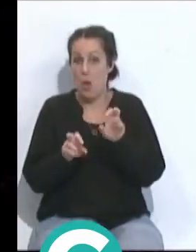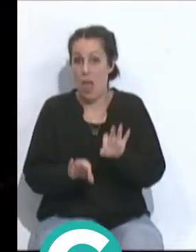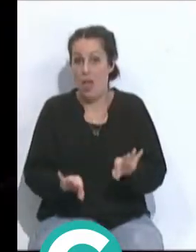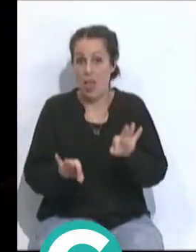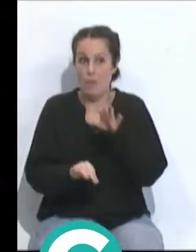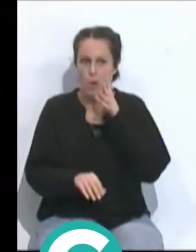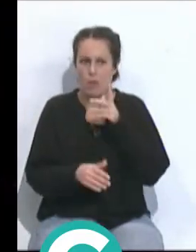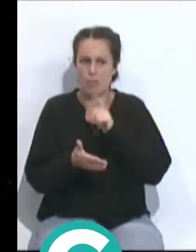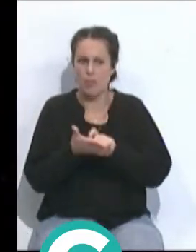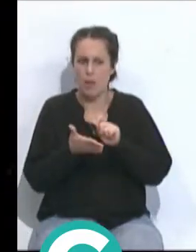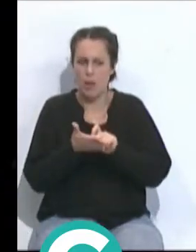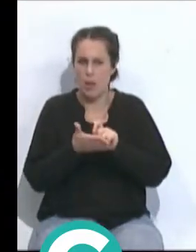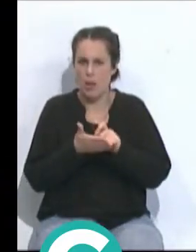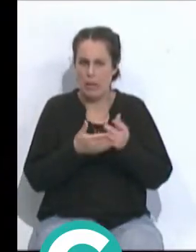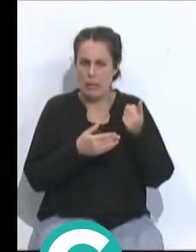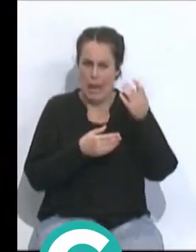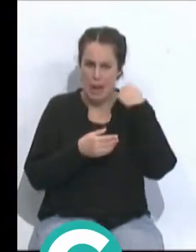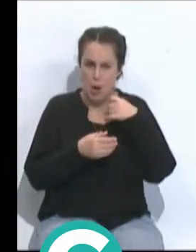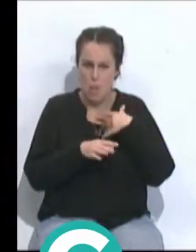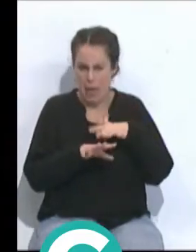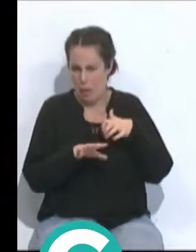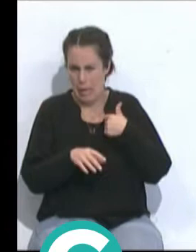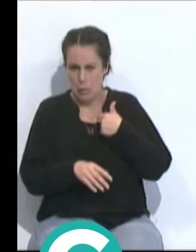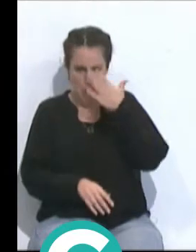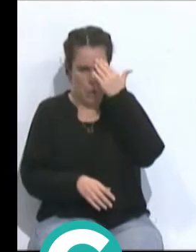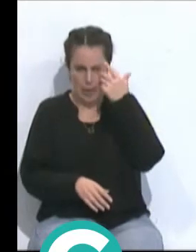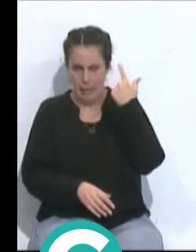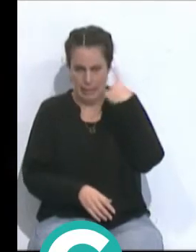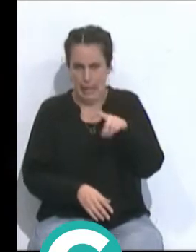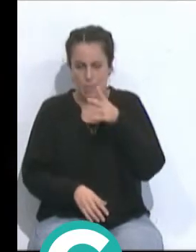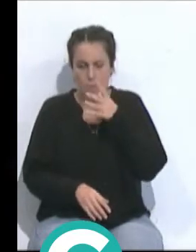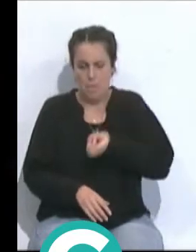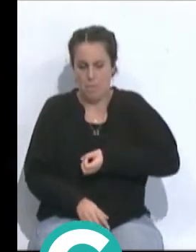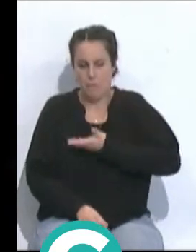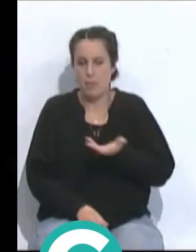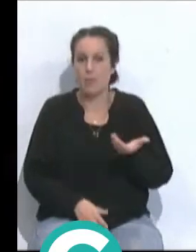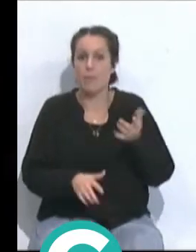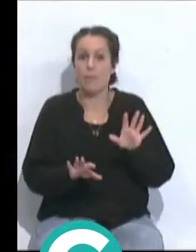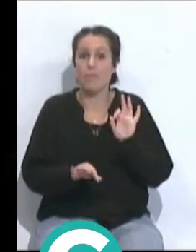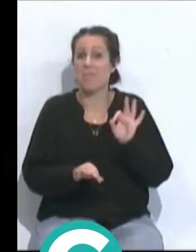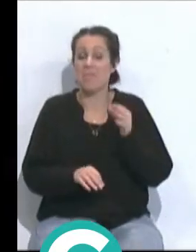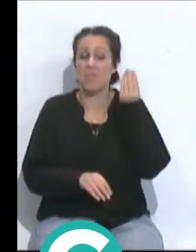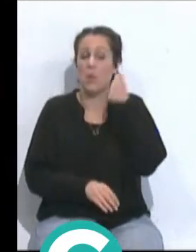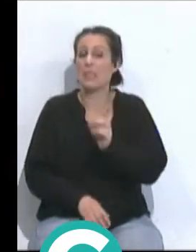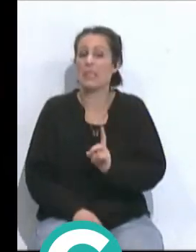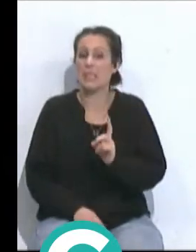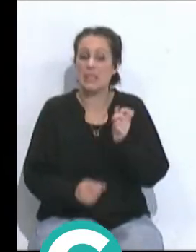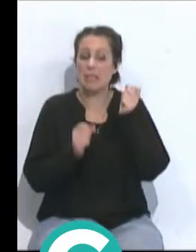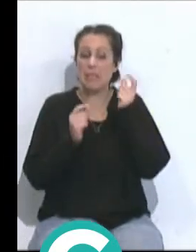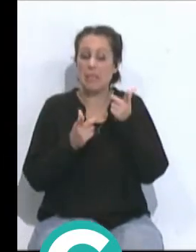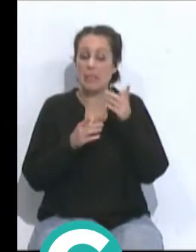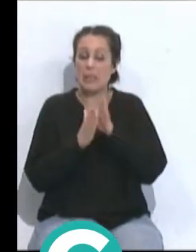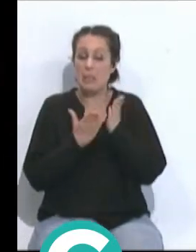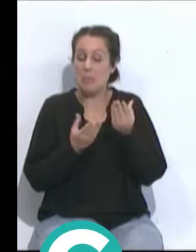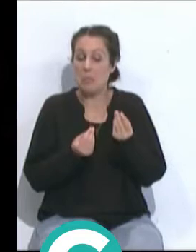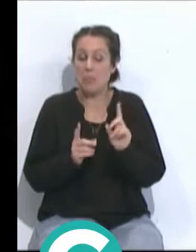hay letras de Juan Carlos, por no decirte la mayoría, que ya me las sé de memoria como aficionada. Entonces es verdad que yo no pensé descubrir tanto en el